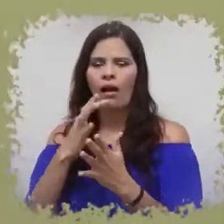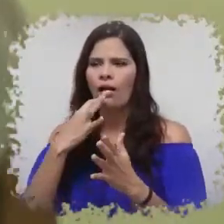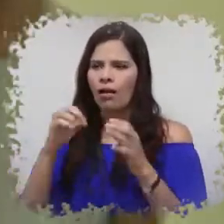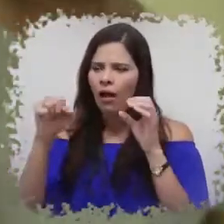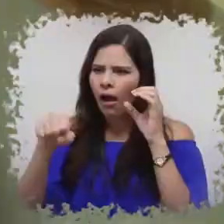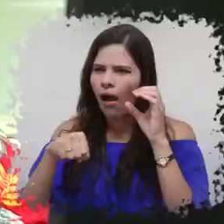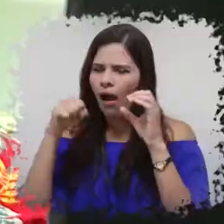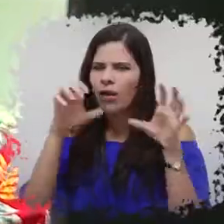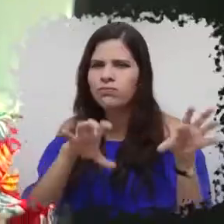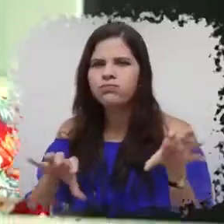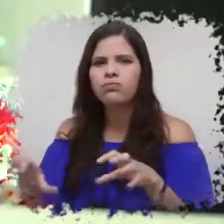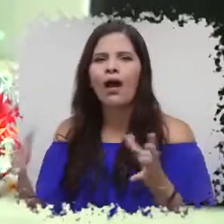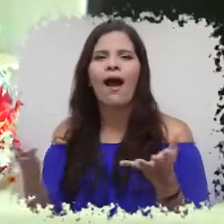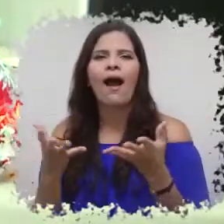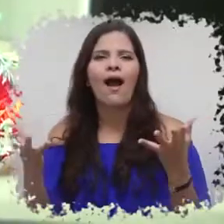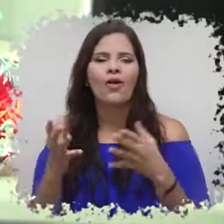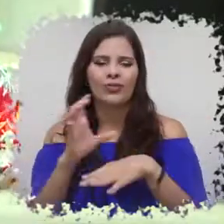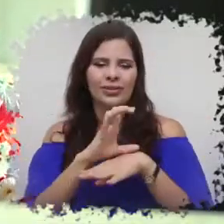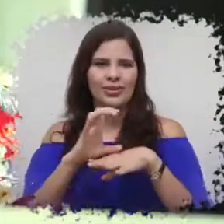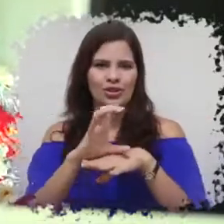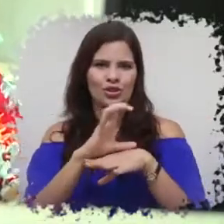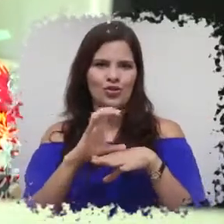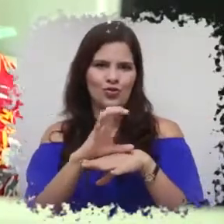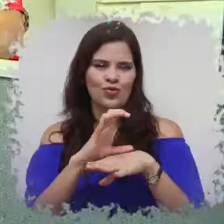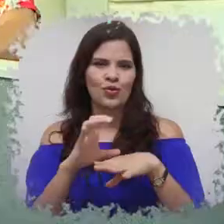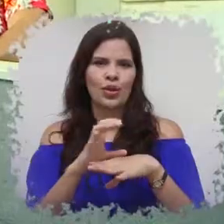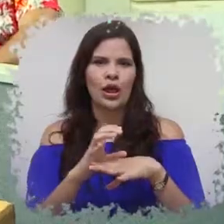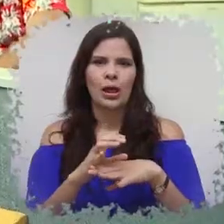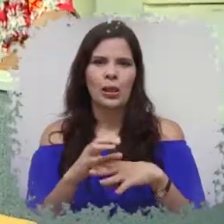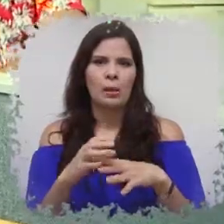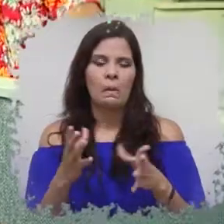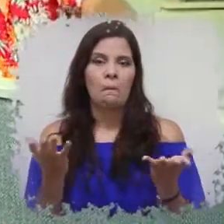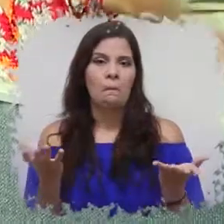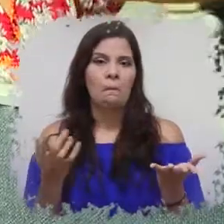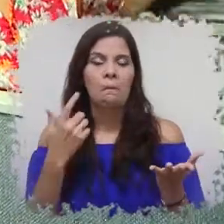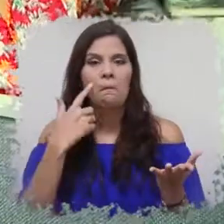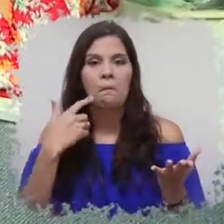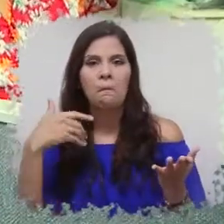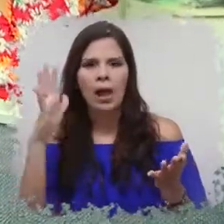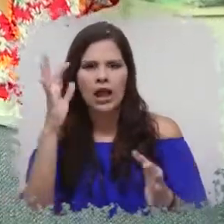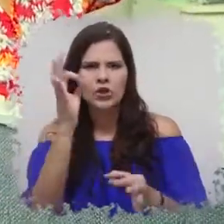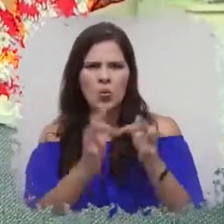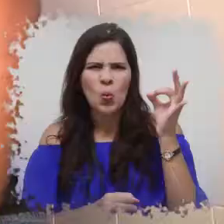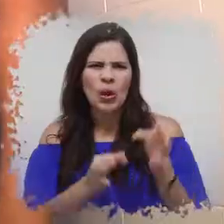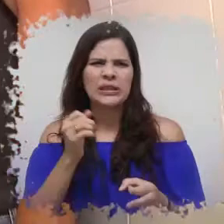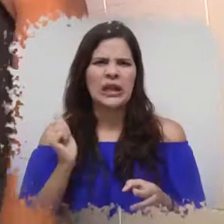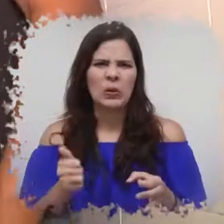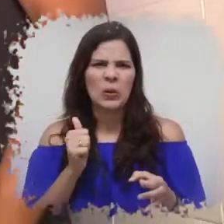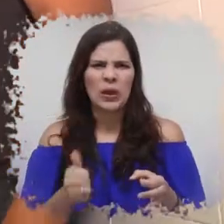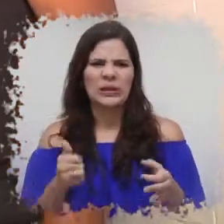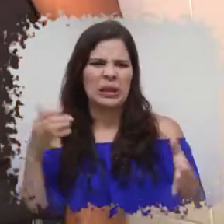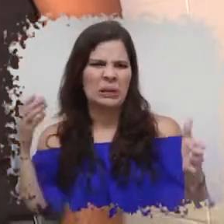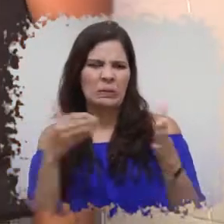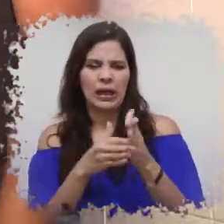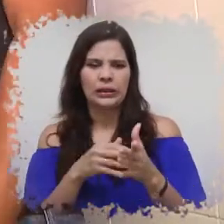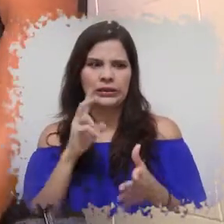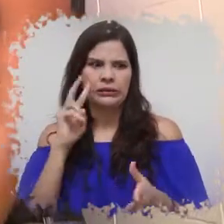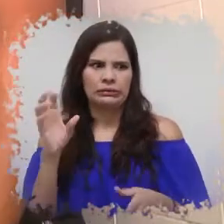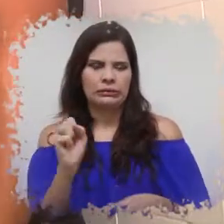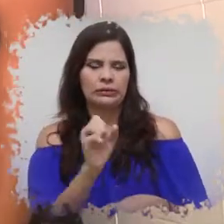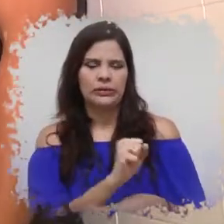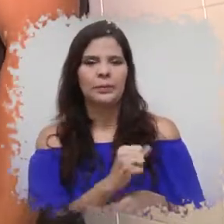y misterio basada en hechos reales, que se sumerge en las profundidades de una ciudad que no sale en las postales sino en las